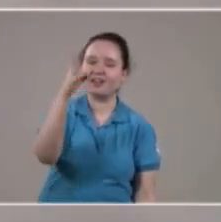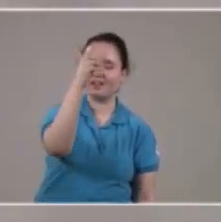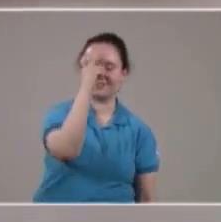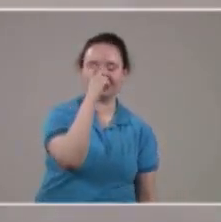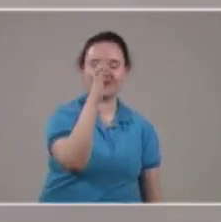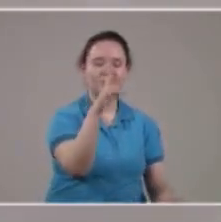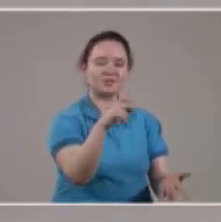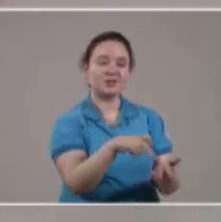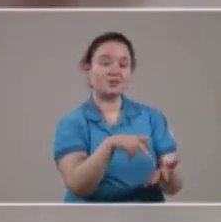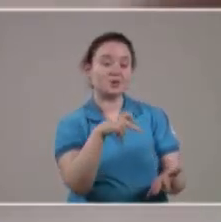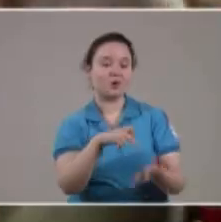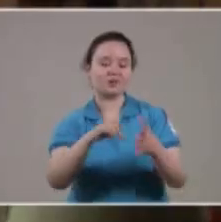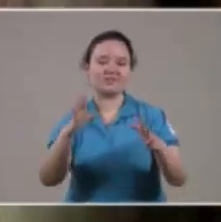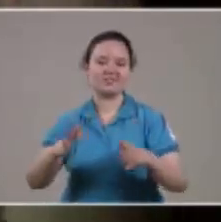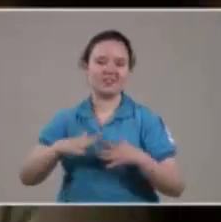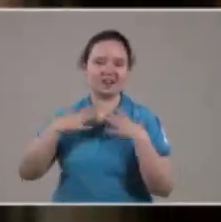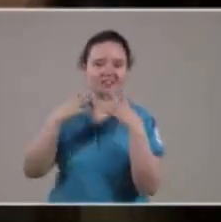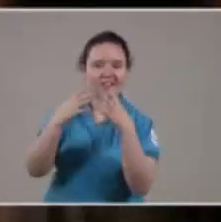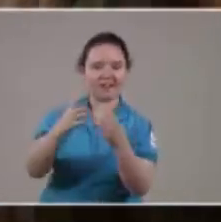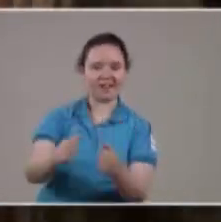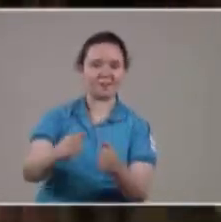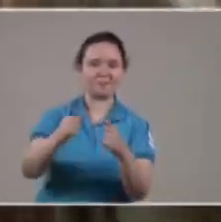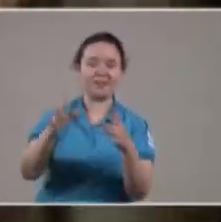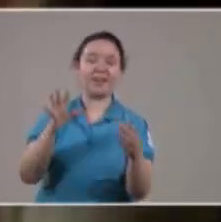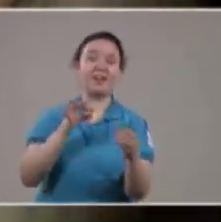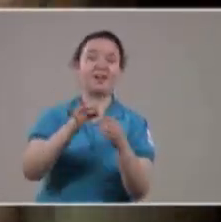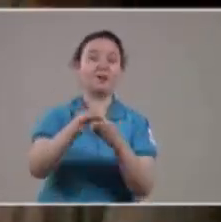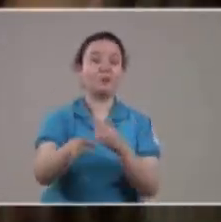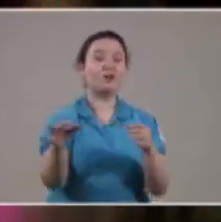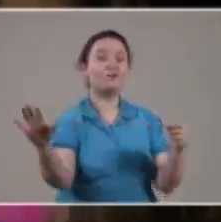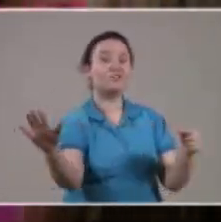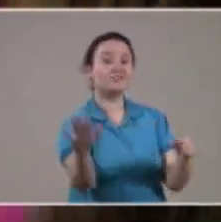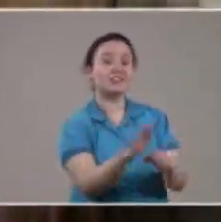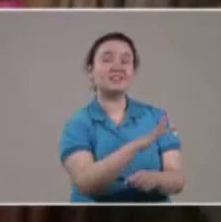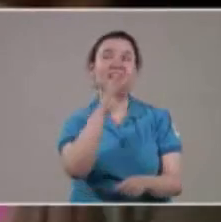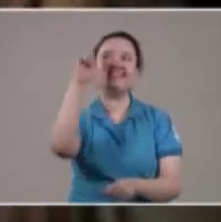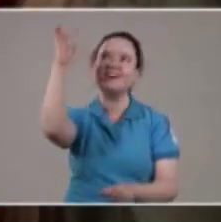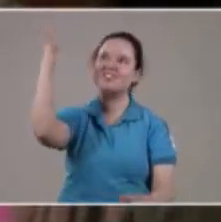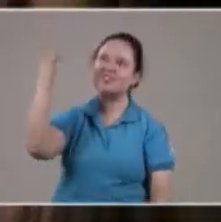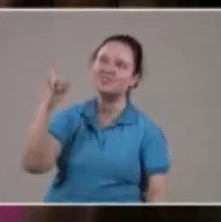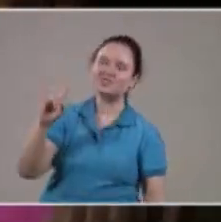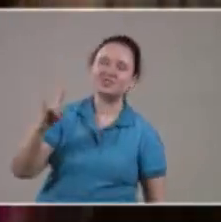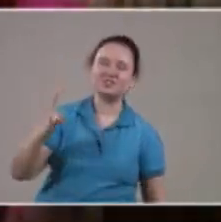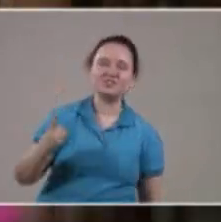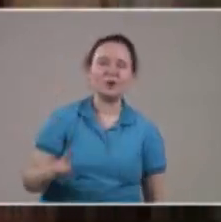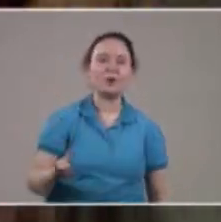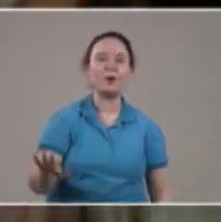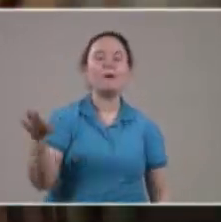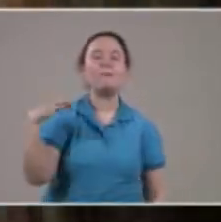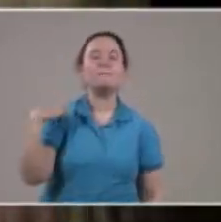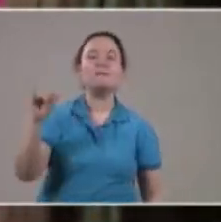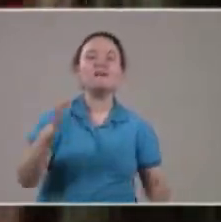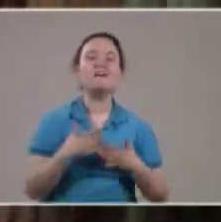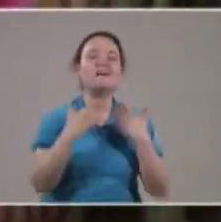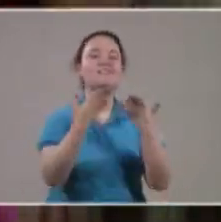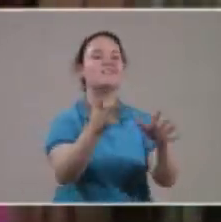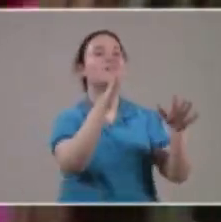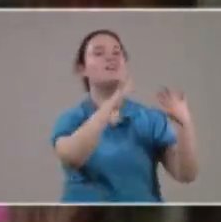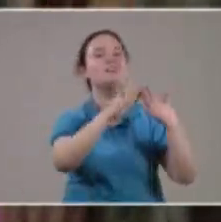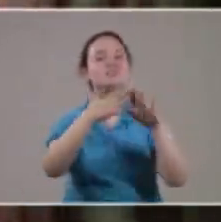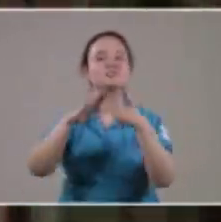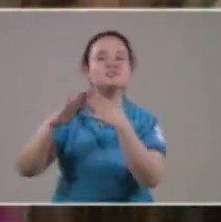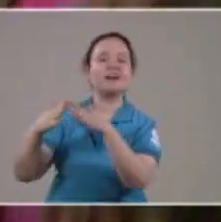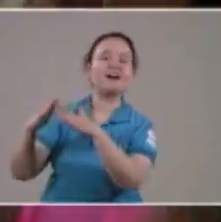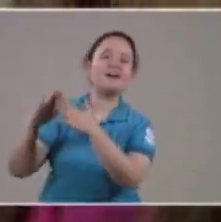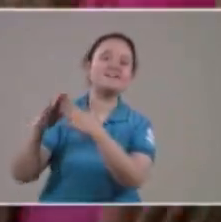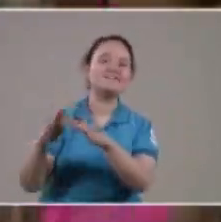donde los ciegos y los cojos se sanan, el pueblo se llena de unción para